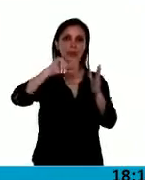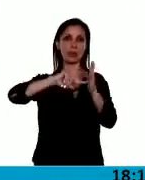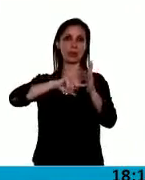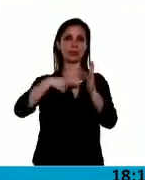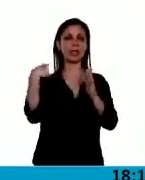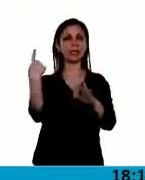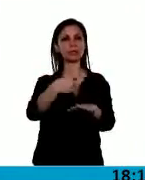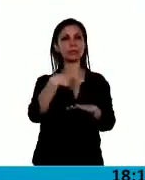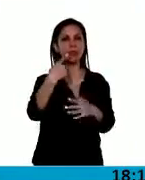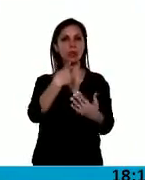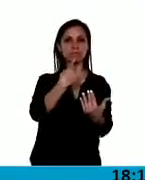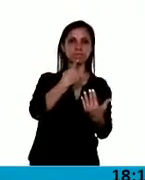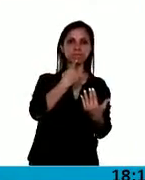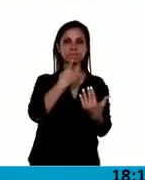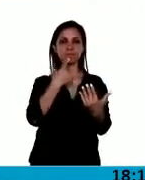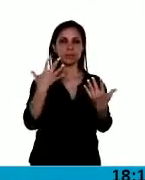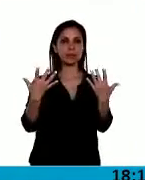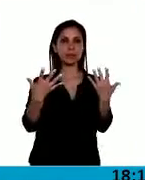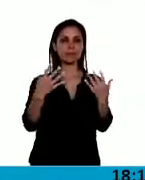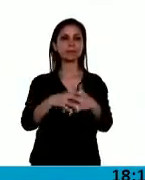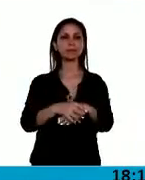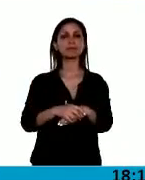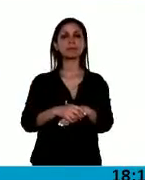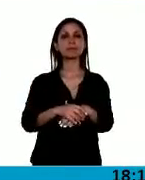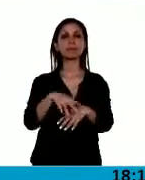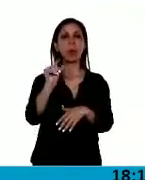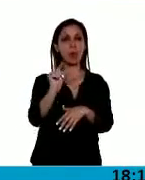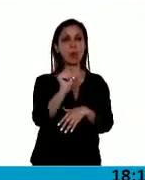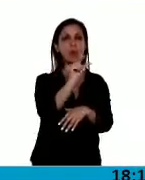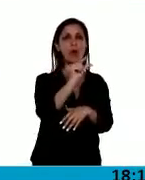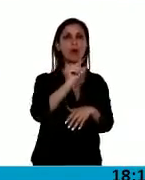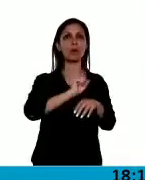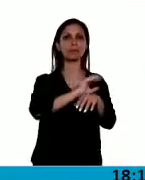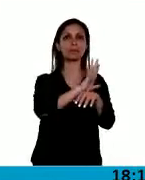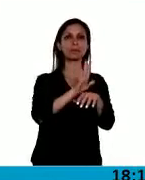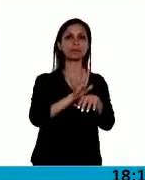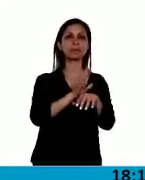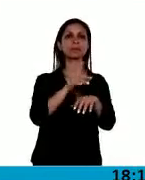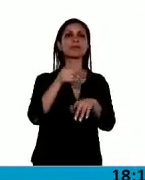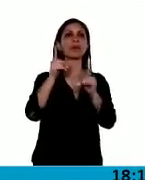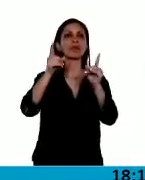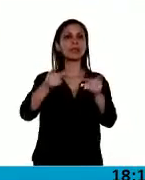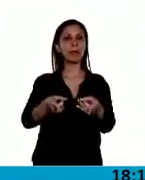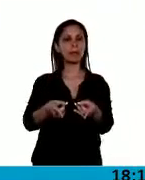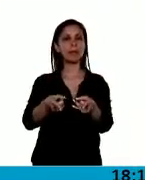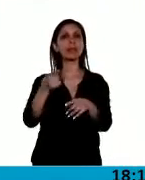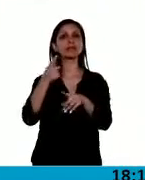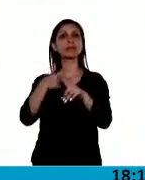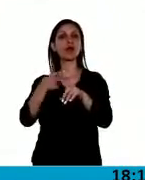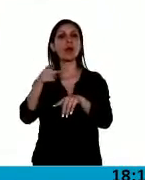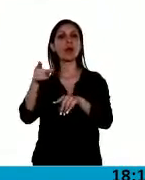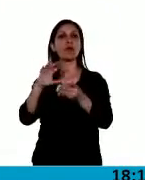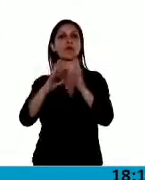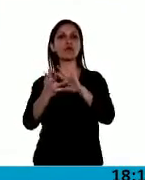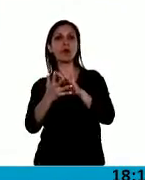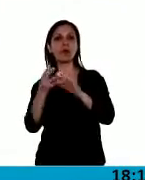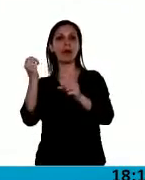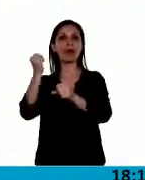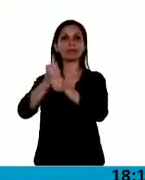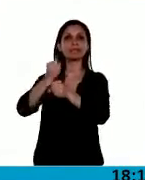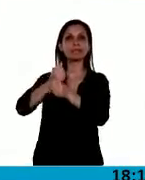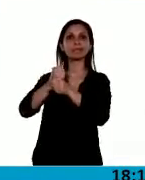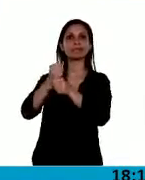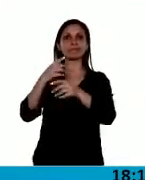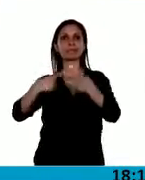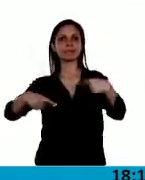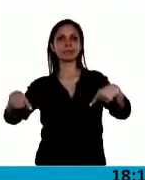gran incertidumbre, en parte por la pandemia, pero también en parte por la improvisación del gobierno.